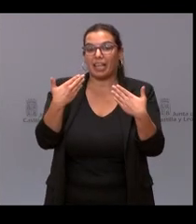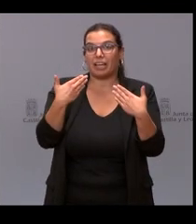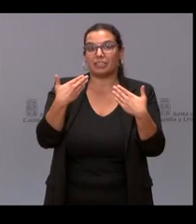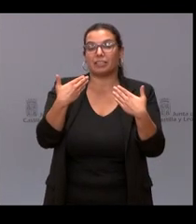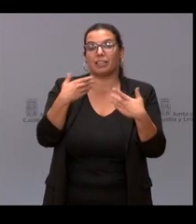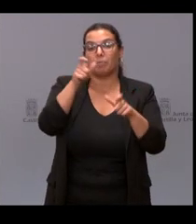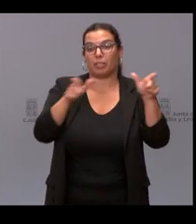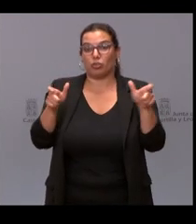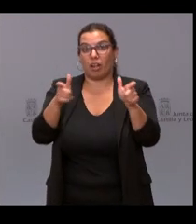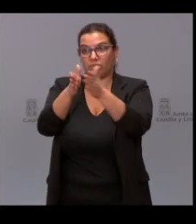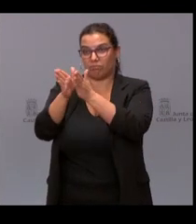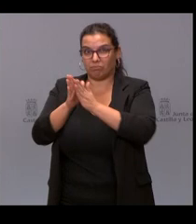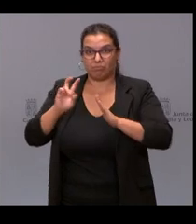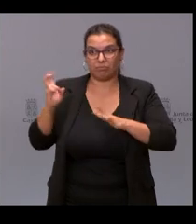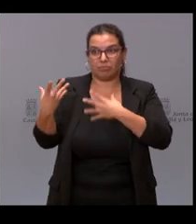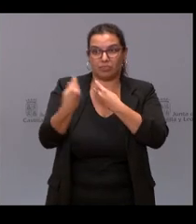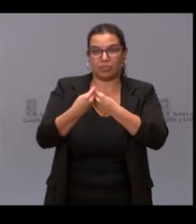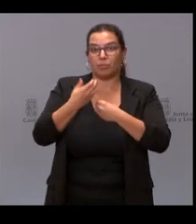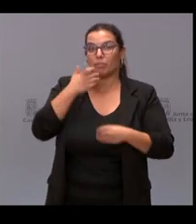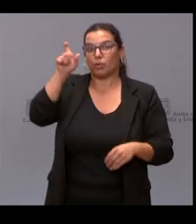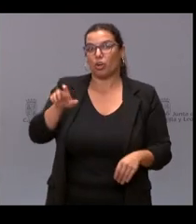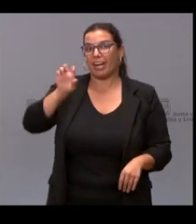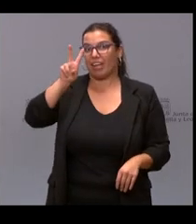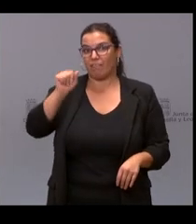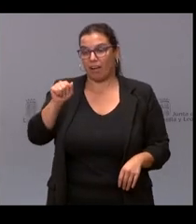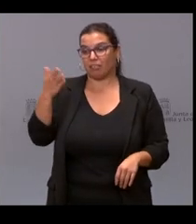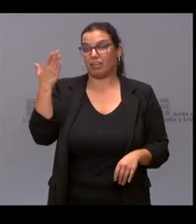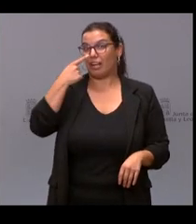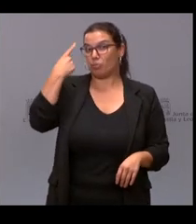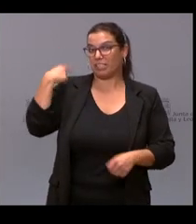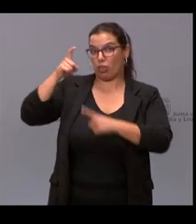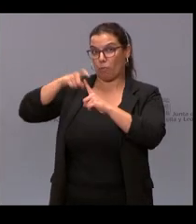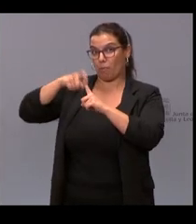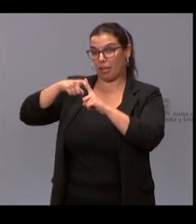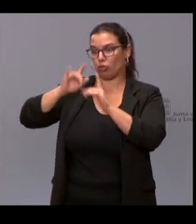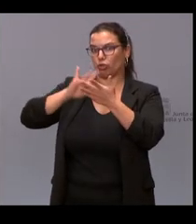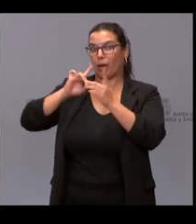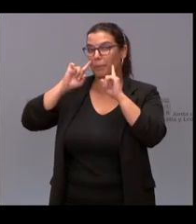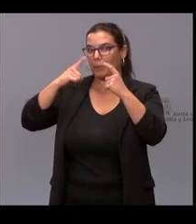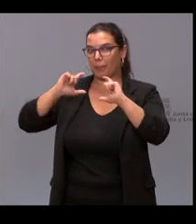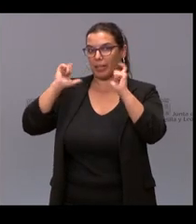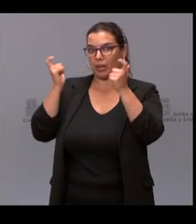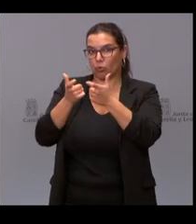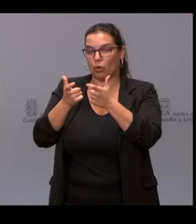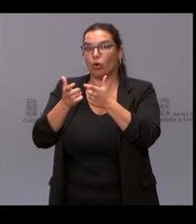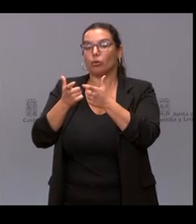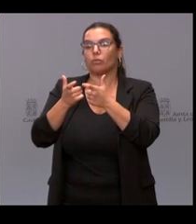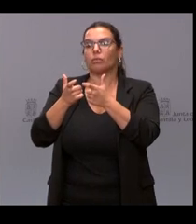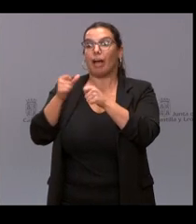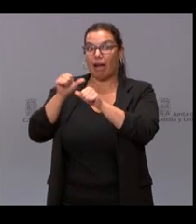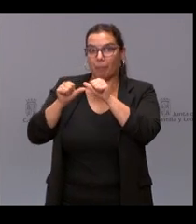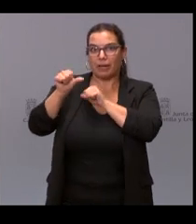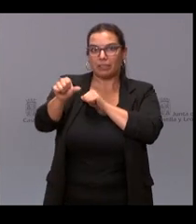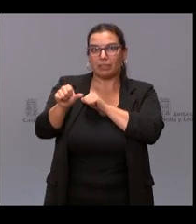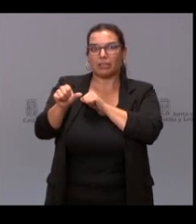Eva, que desde el mes de mayo del año pasado, que tuvimos la primera reunión junto con Andy Palmer,